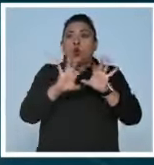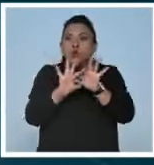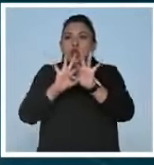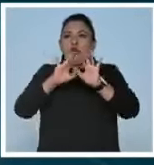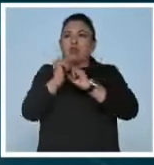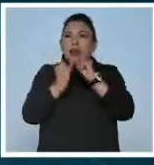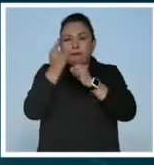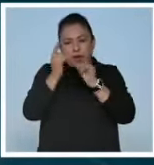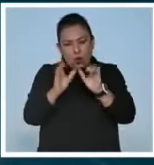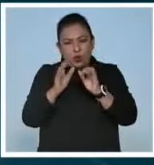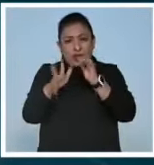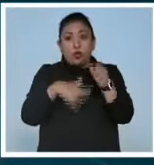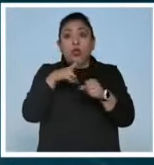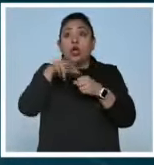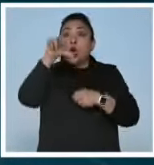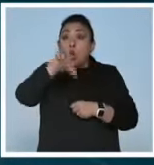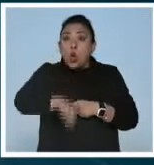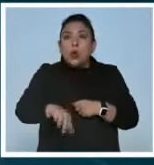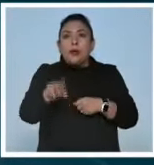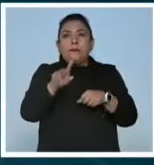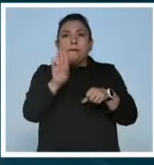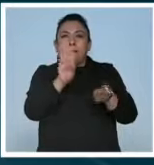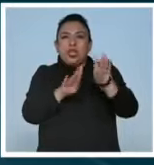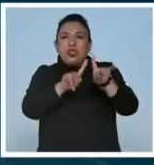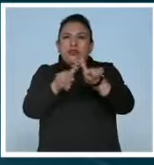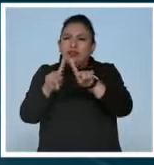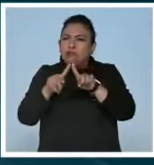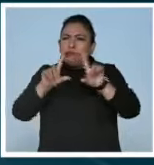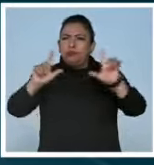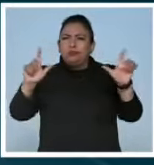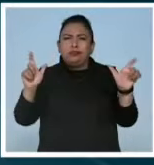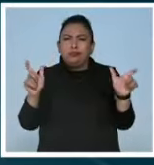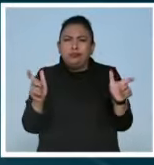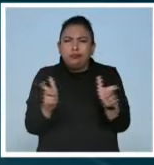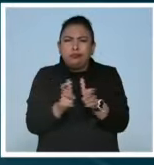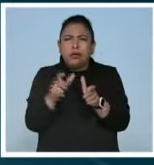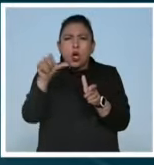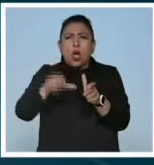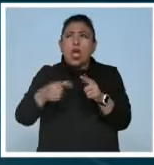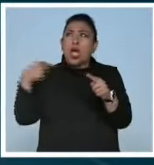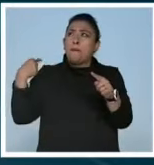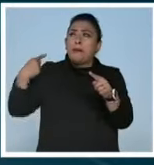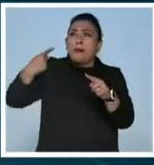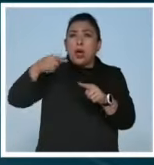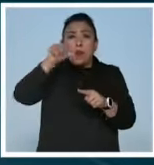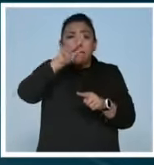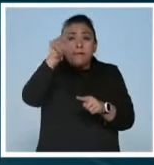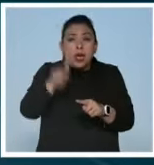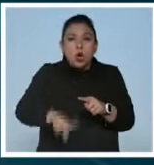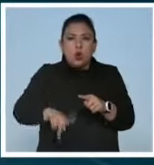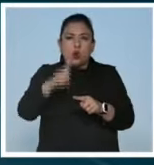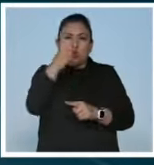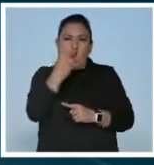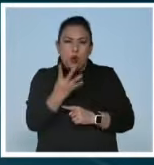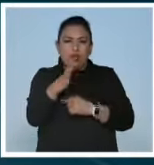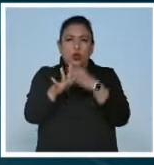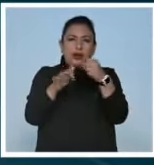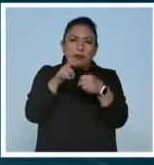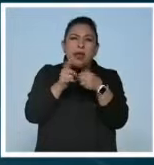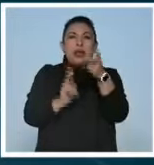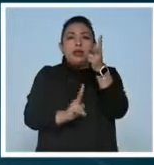Conservación de la Naturaleza, hoy en día la biodiversidad disminuye más rápido que en cualquier otro momento de la historia humana, y una cuarta parte de los animales